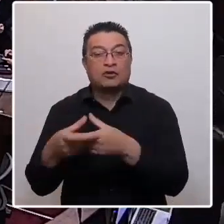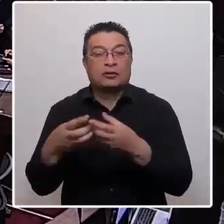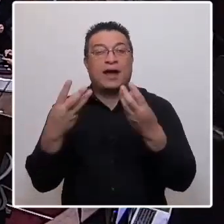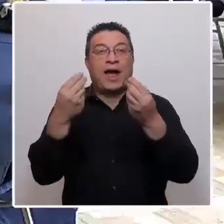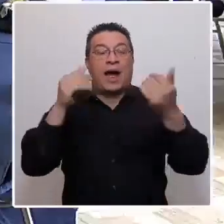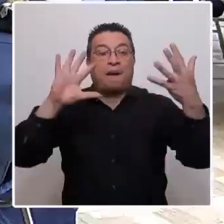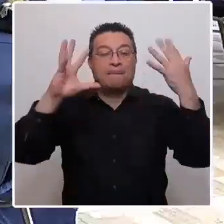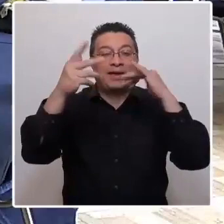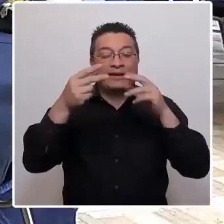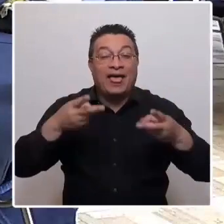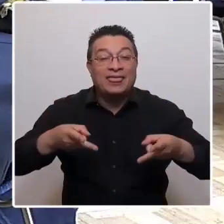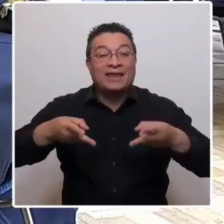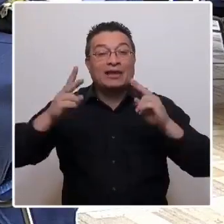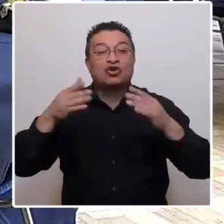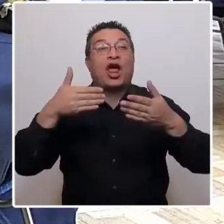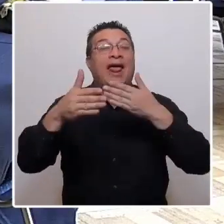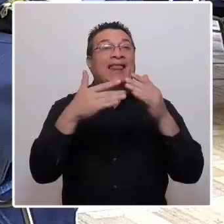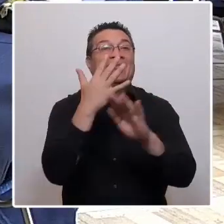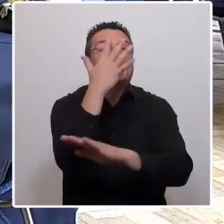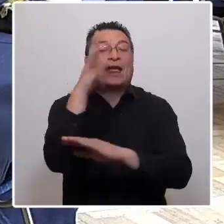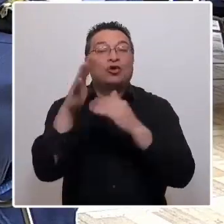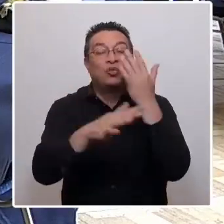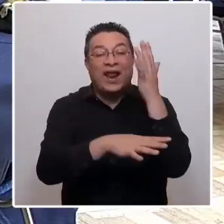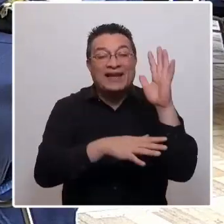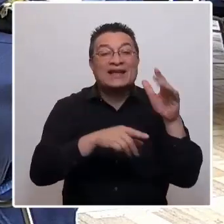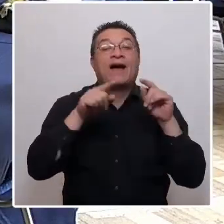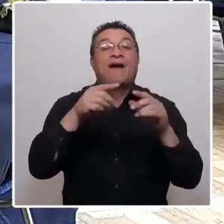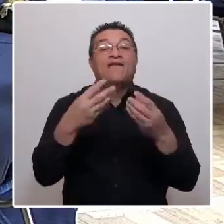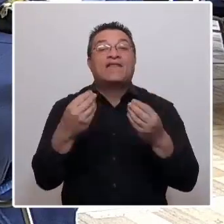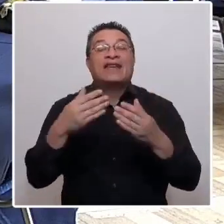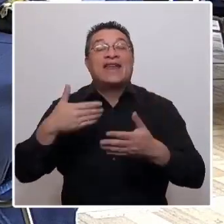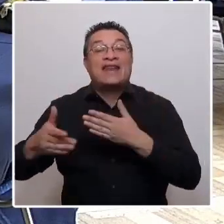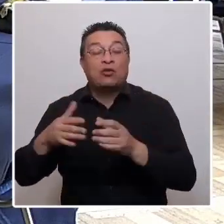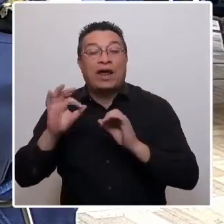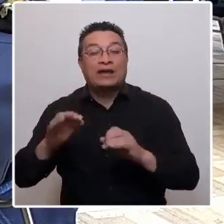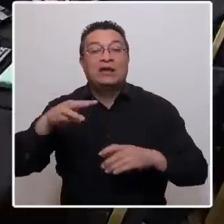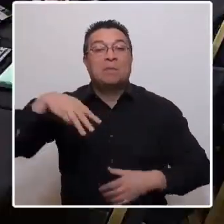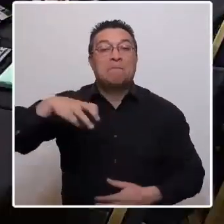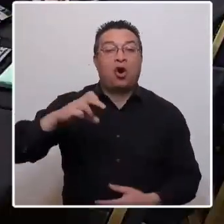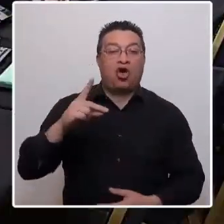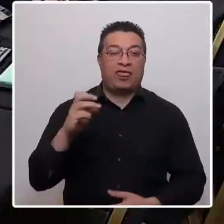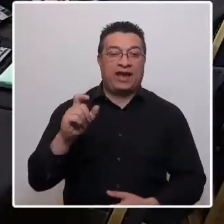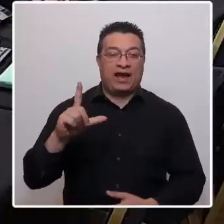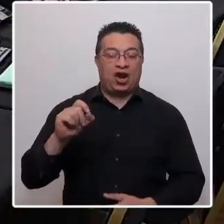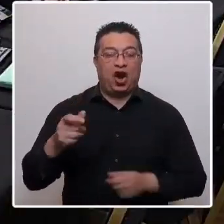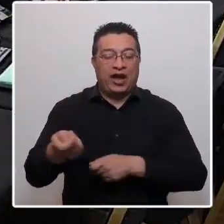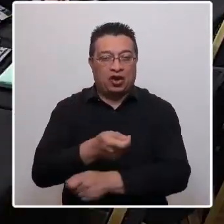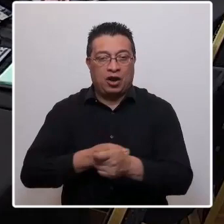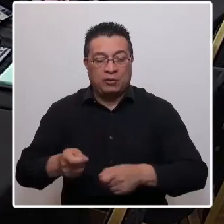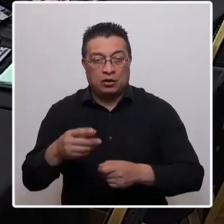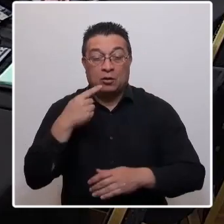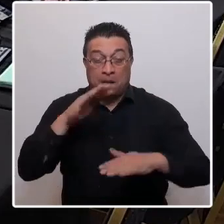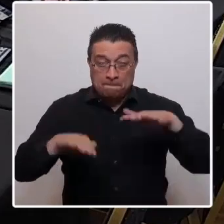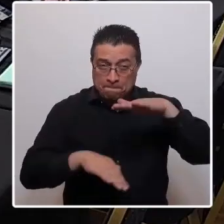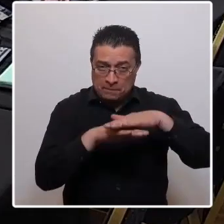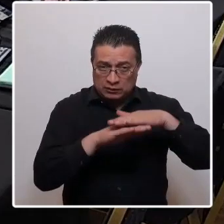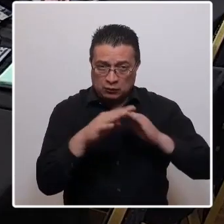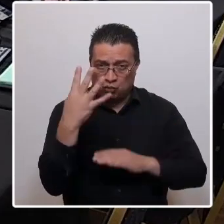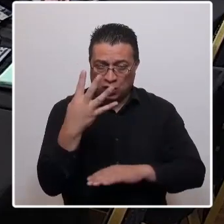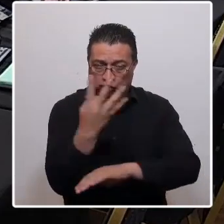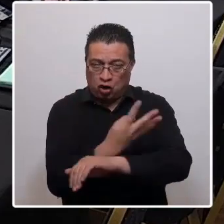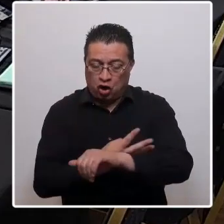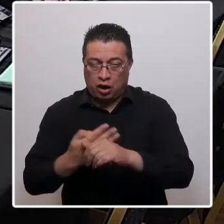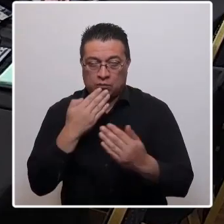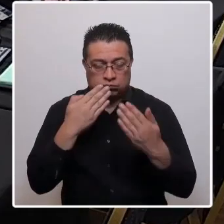Ambiente, Derechos de la Naturaleza, Bienes Naturales y Modelo Económico. El debate tendrá una duración máxima de 4 horas y